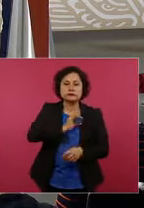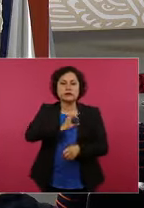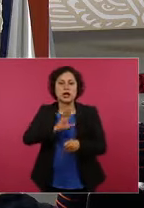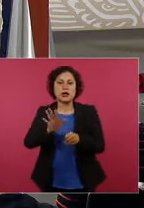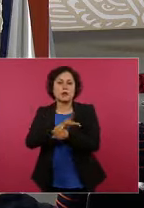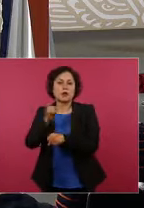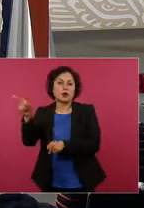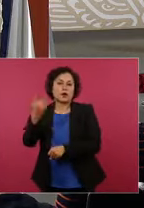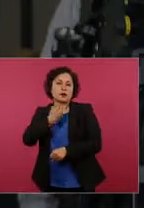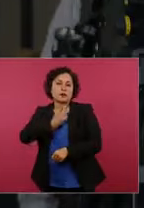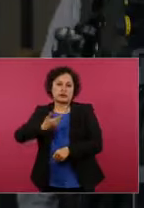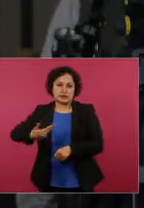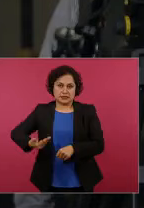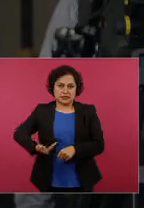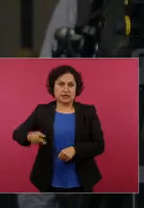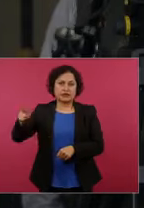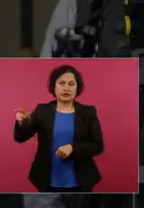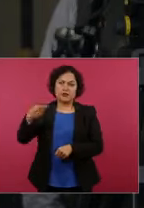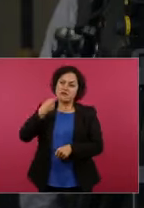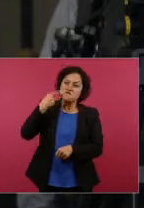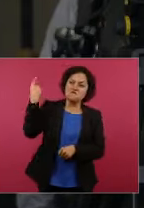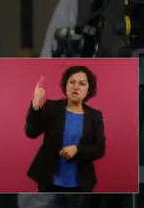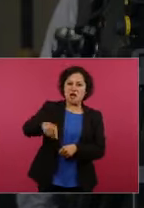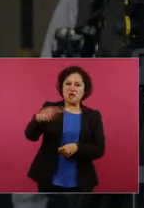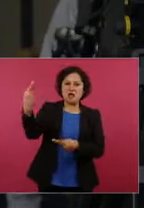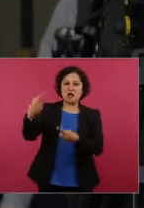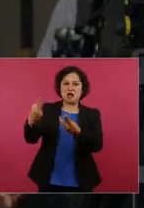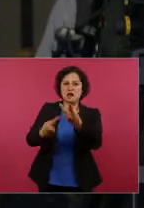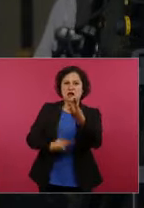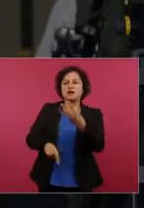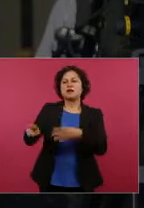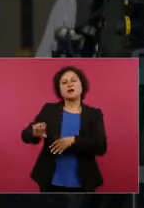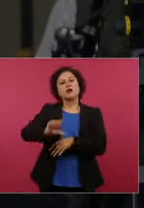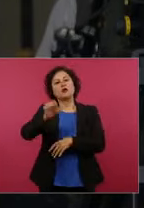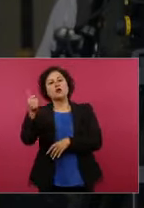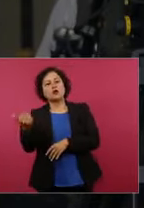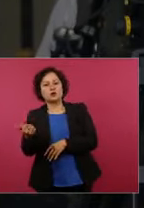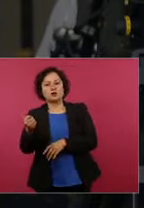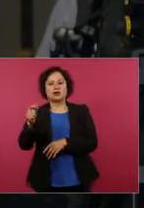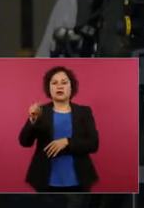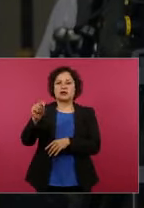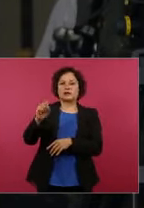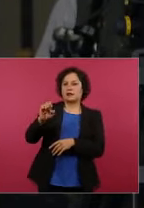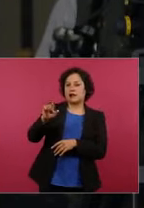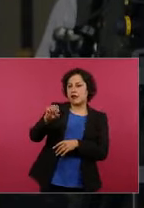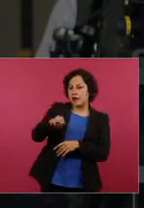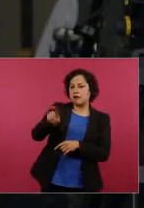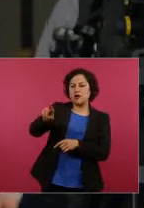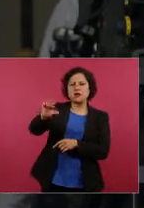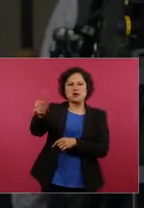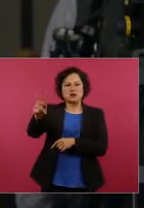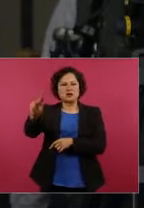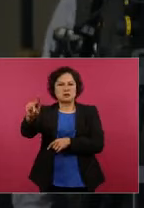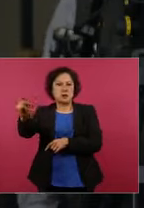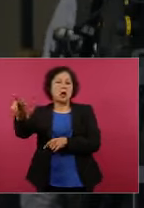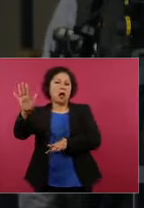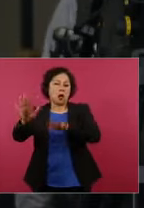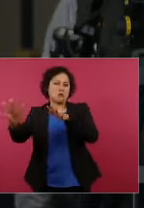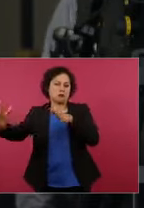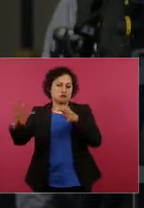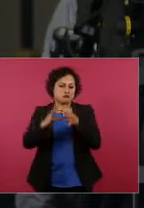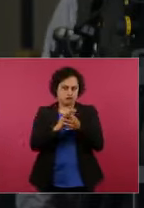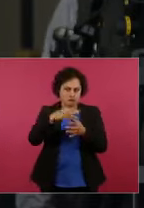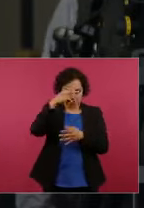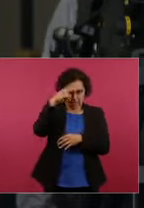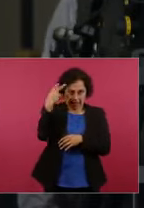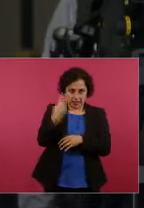es Telam, que ha colaborado con canales públicos de México también con contenido sobre la historia argentina, pues fue cerrada